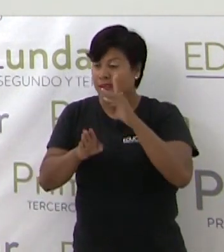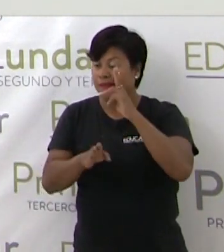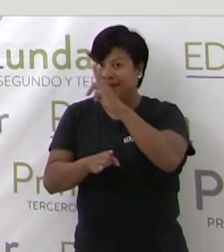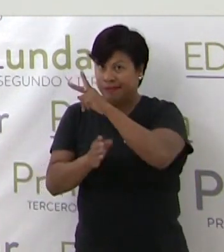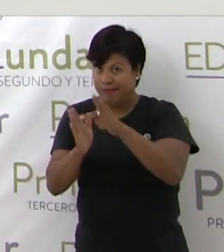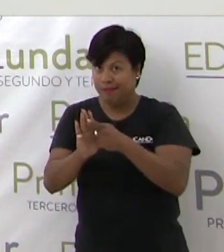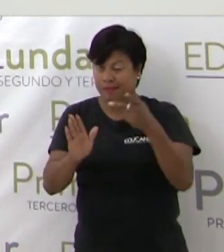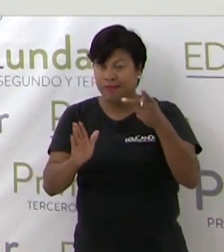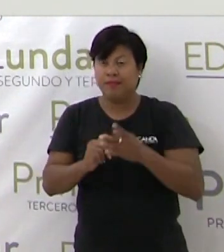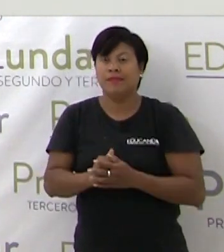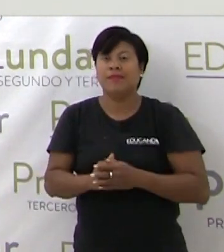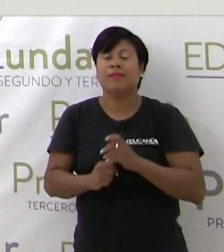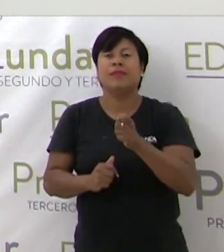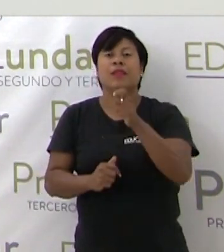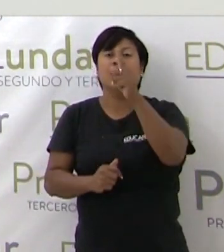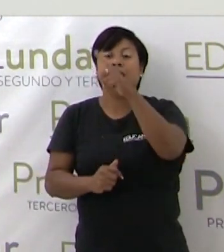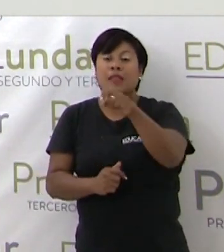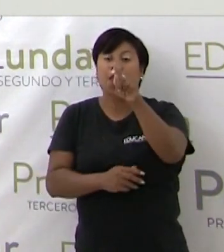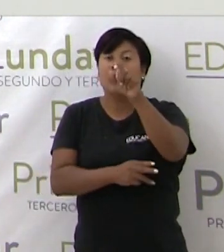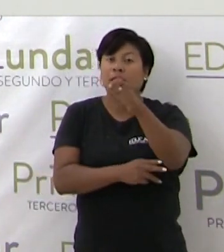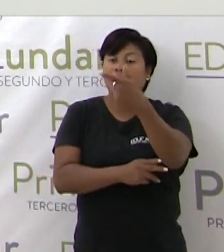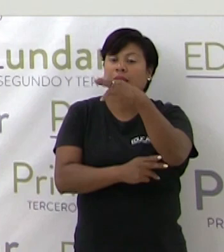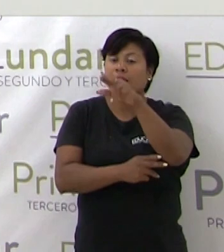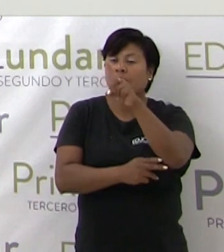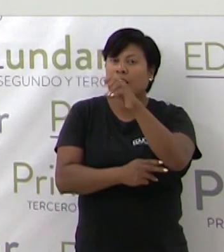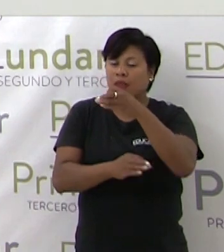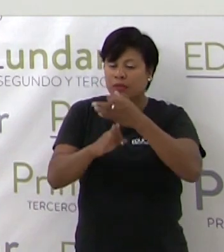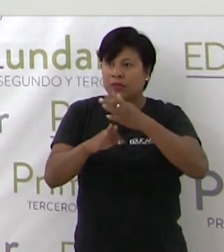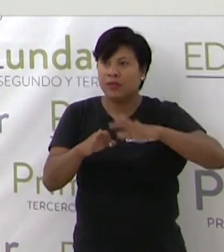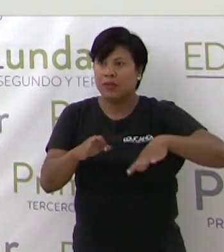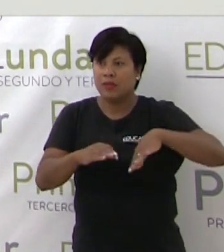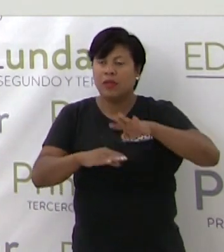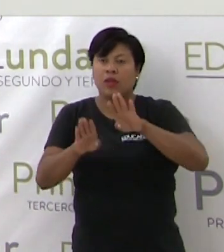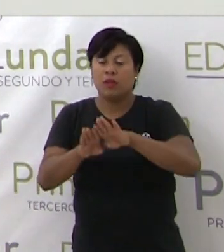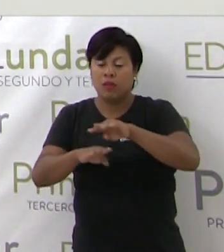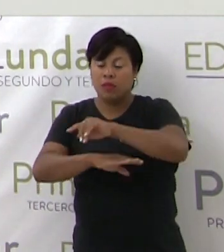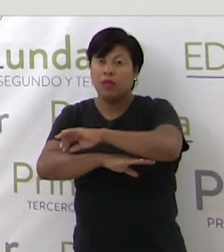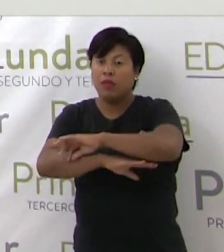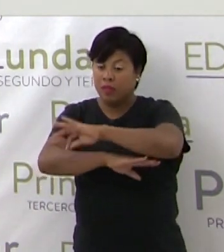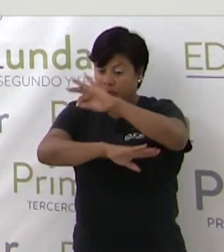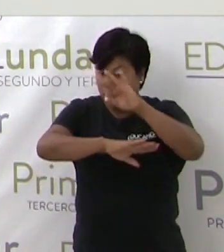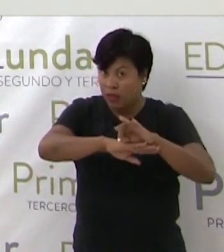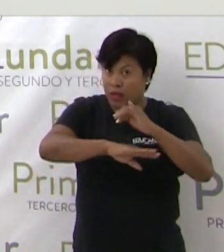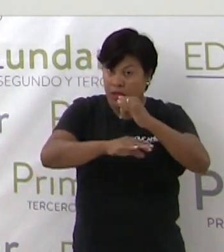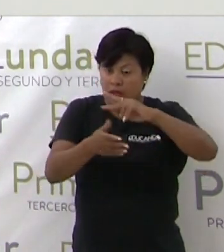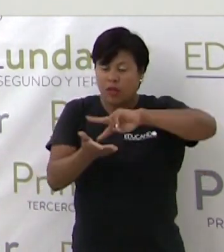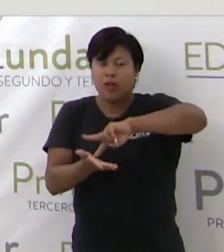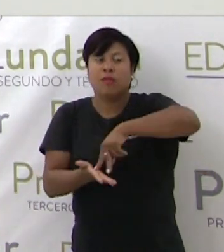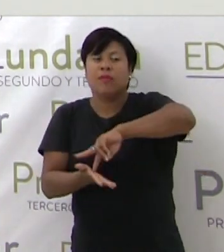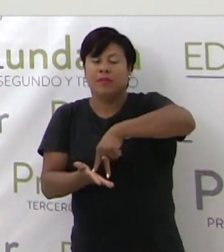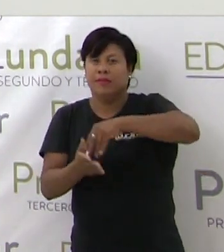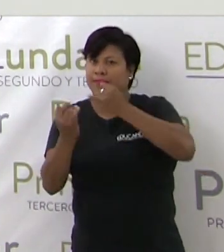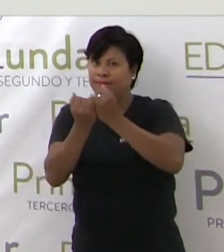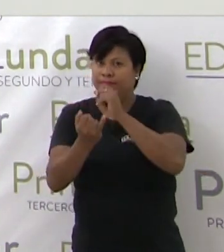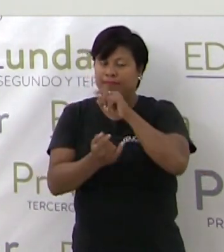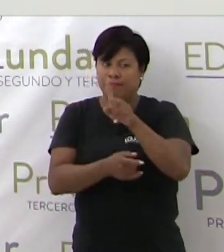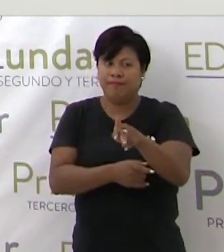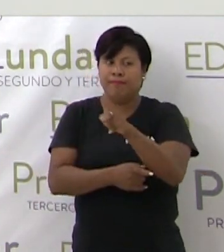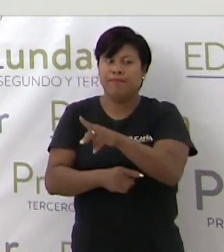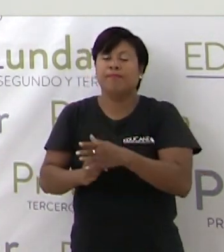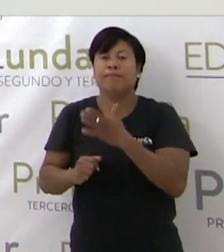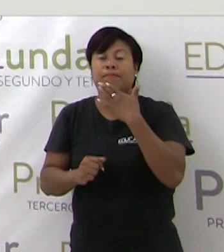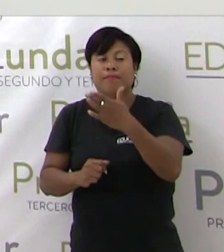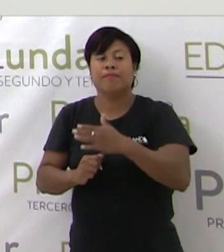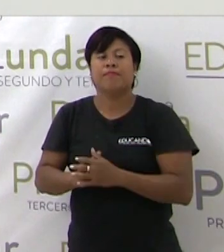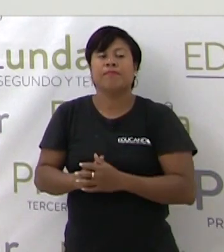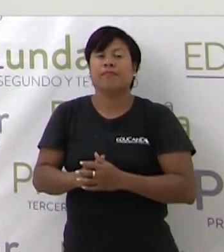vez. Serían los 120 grados que me marcó ya sea con el compás o utilizando el transportador. Muy bien,